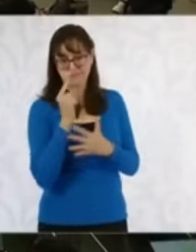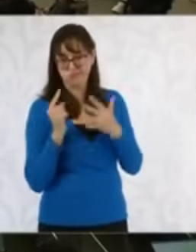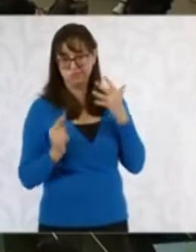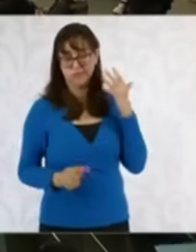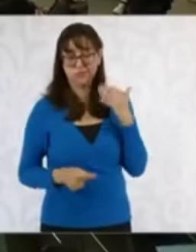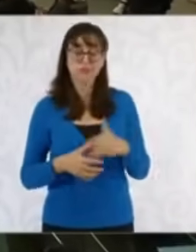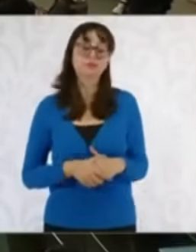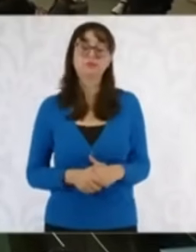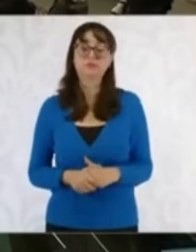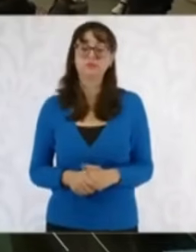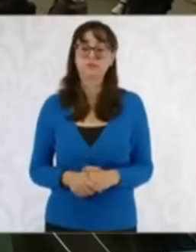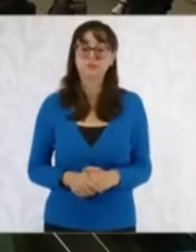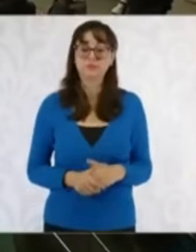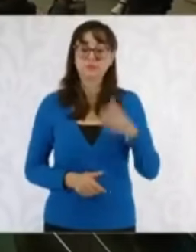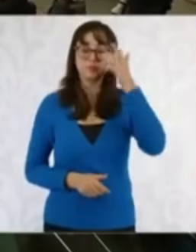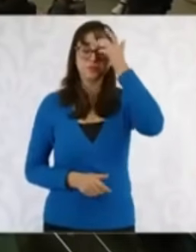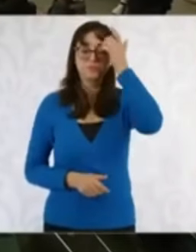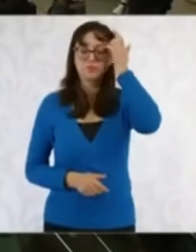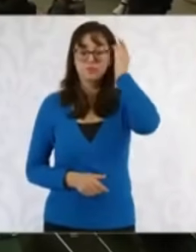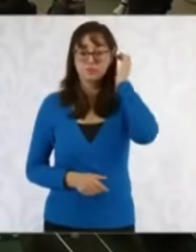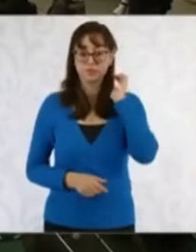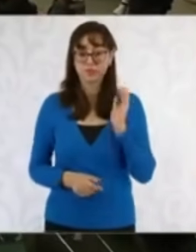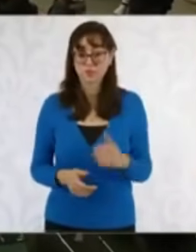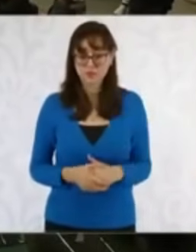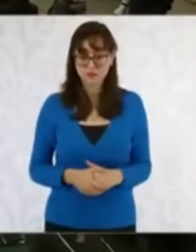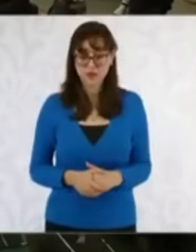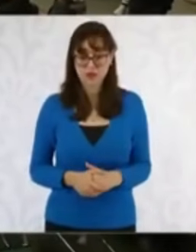Preguntaba a Edgar si estaba confirmado lo de los 6,000 y no.